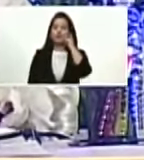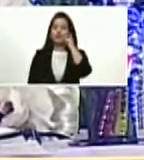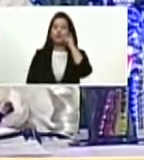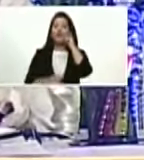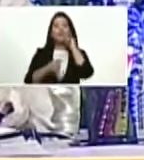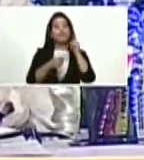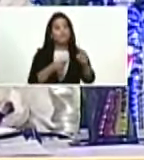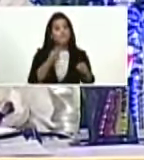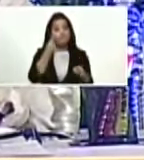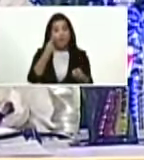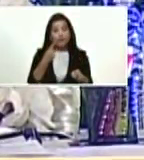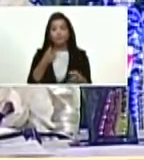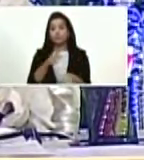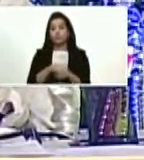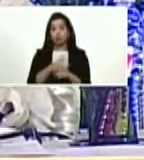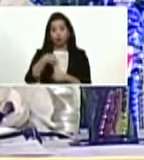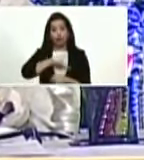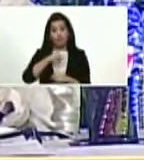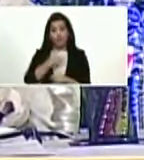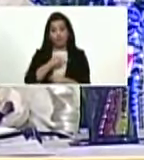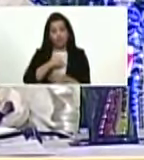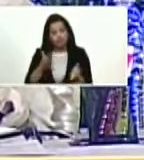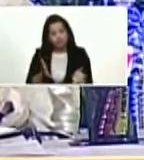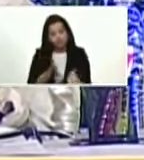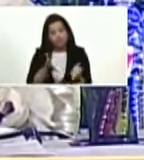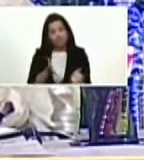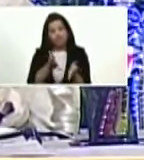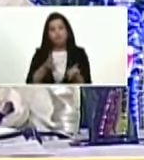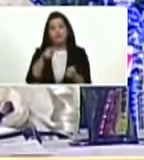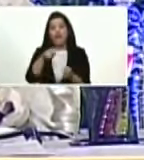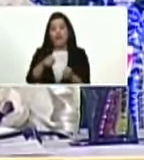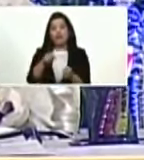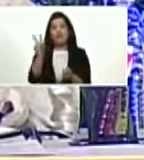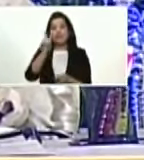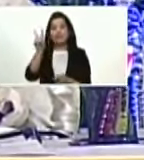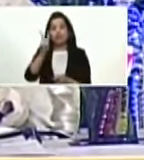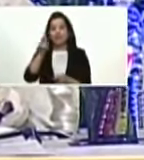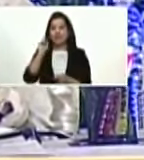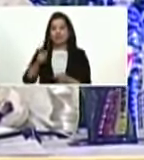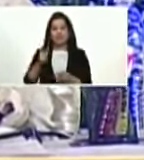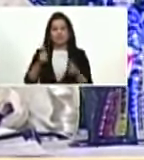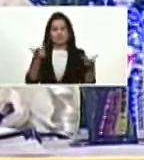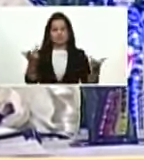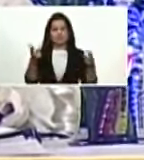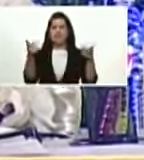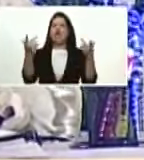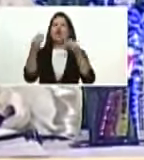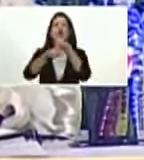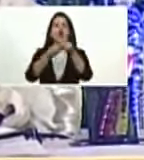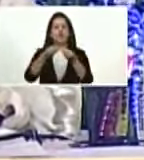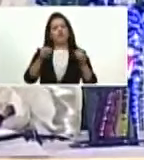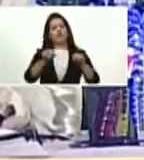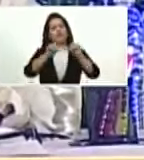para que en Venezuela se imponga un nuevo metabolismo productivo y de una economía sana,